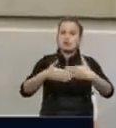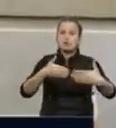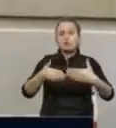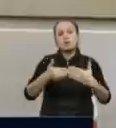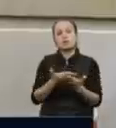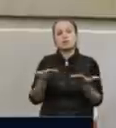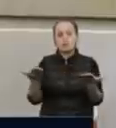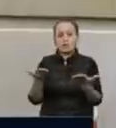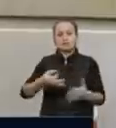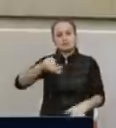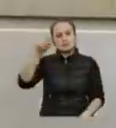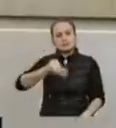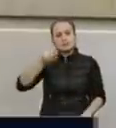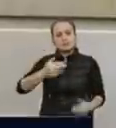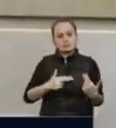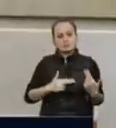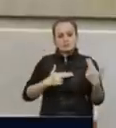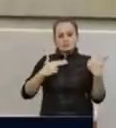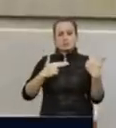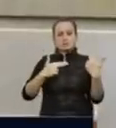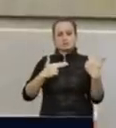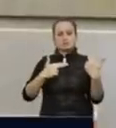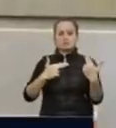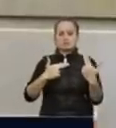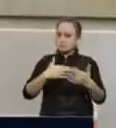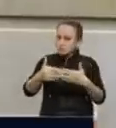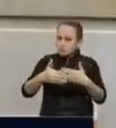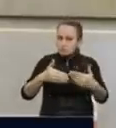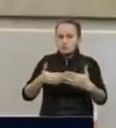mantener siempre las armas en alto.